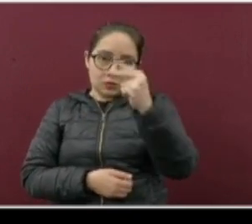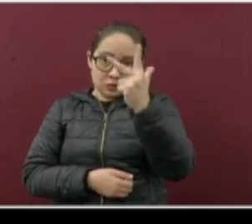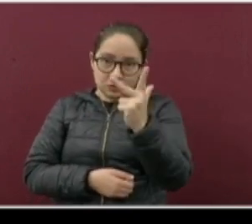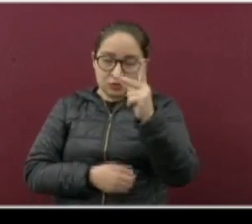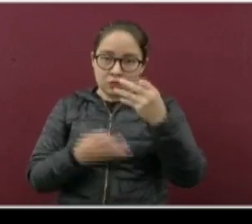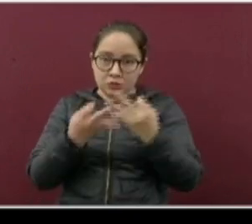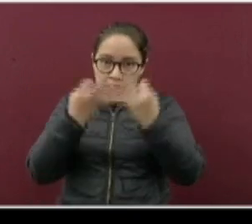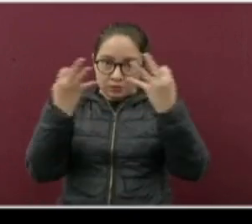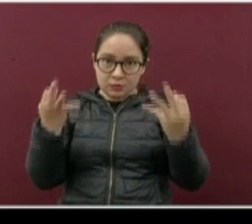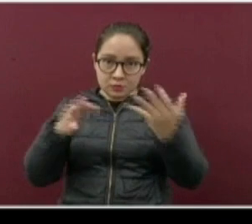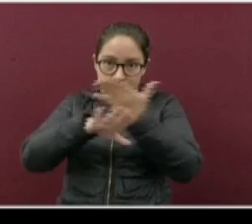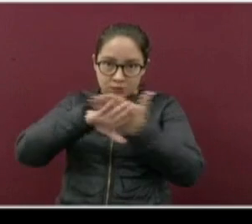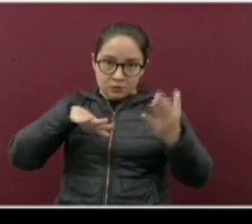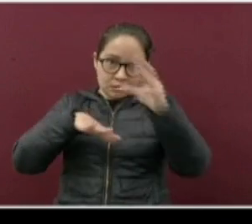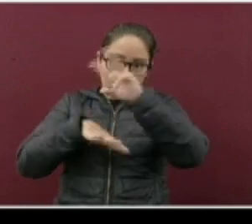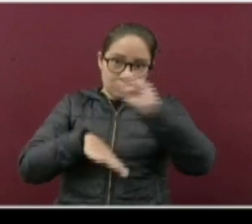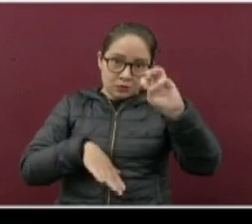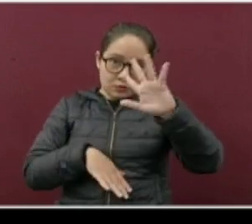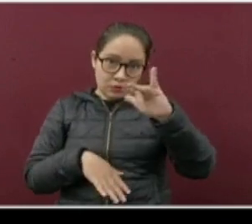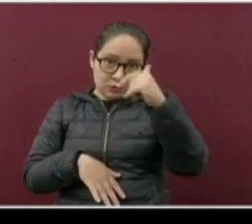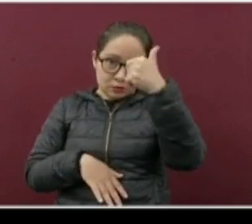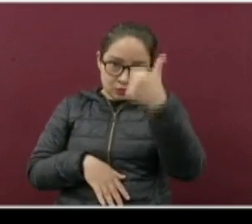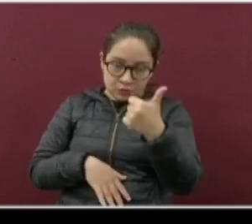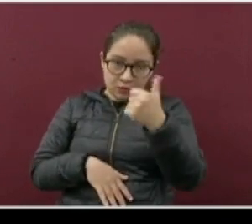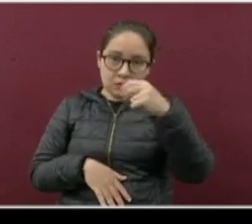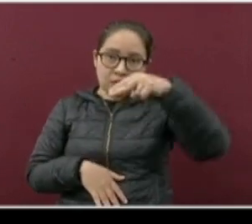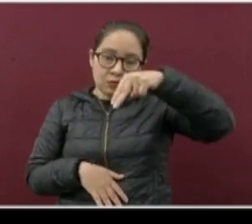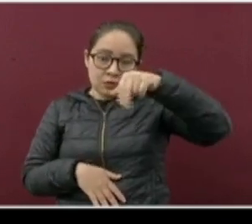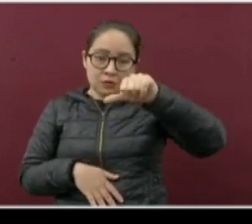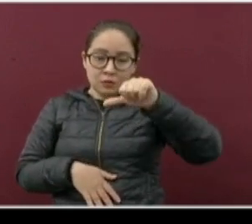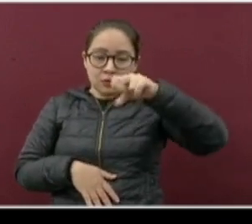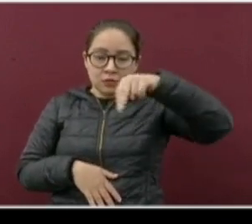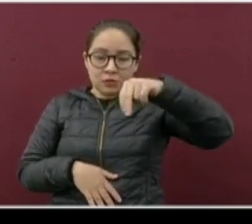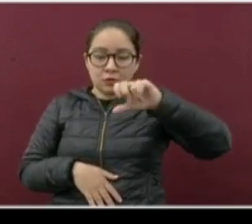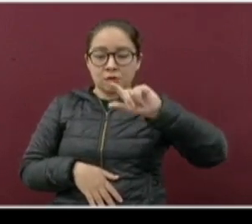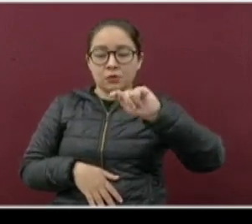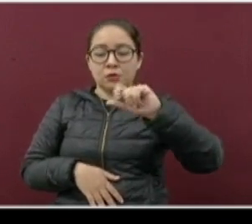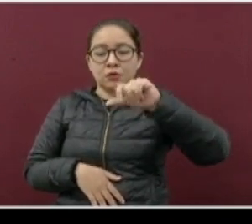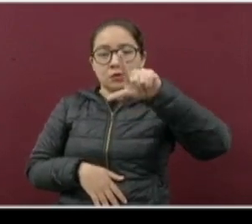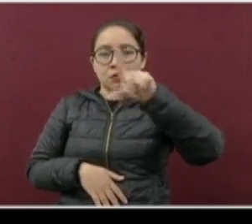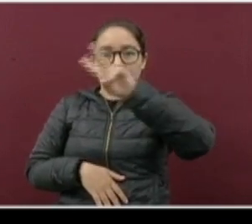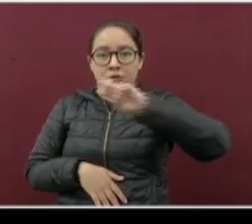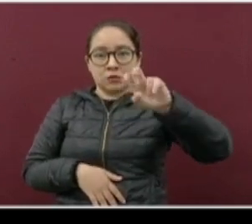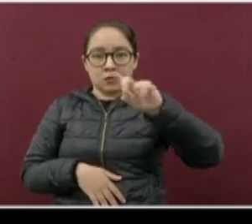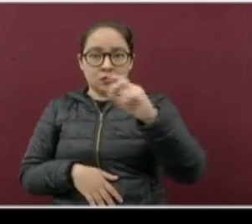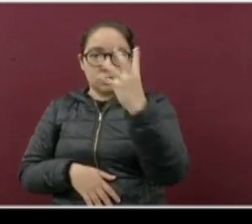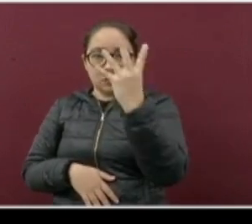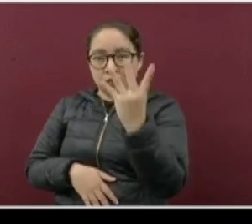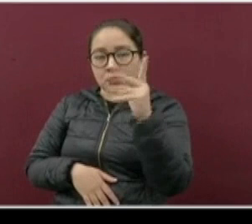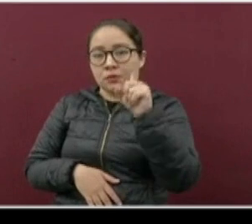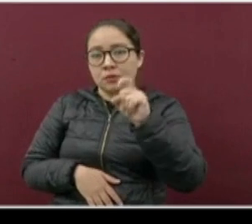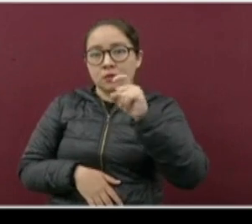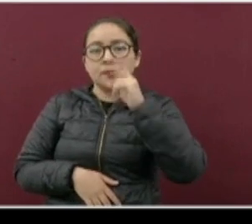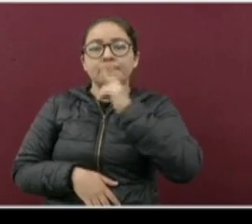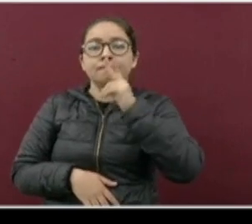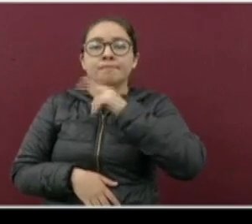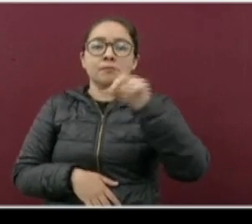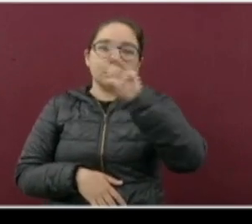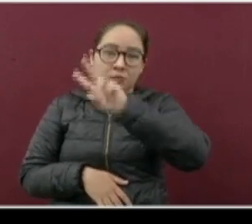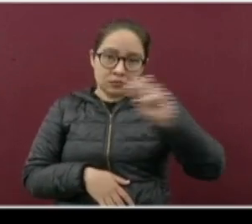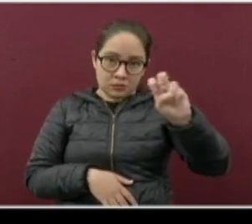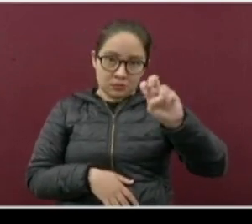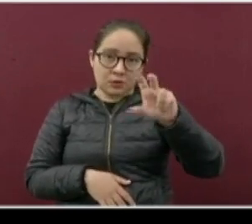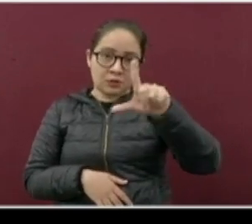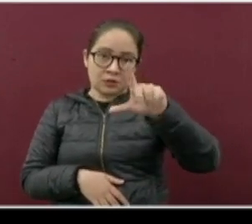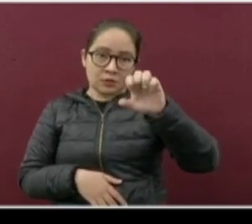Blanca con 356. Nanchital 234. Agua Dulce 200. Lerdo de